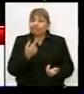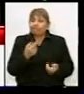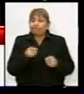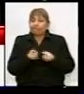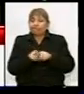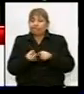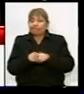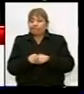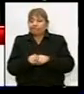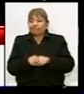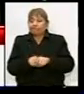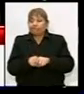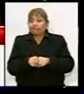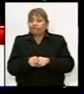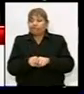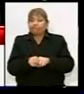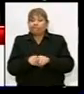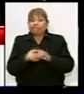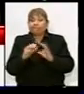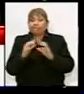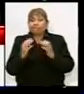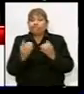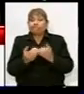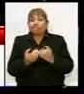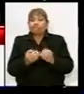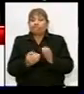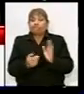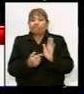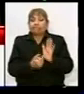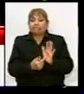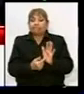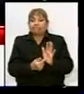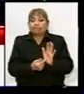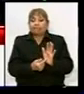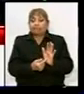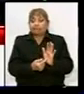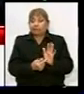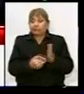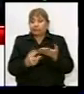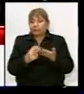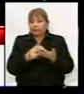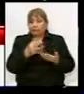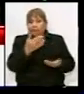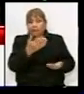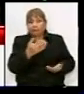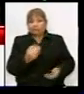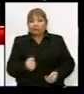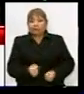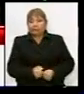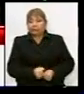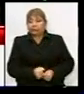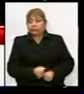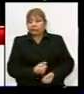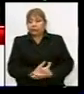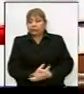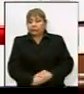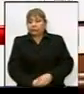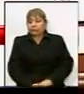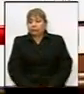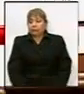en la misma comisión es respecto a que hay una interrupción que me solicita el congresista y con mucho sosiego